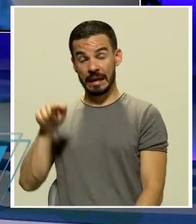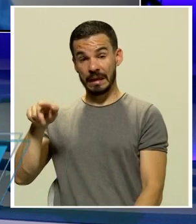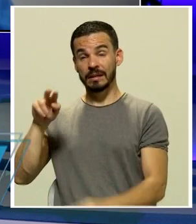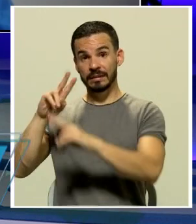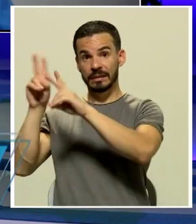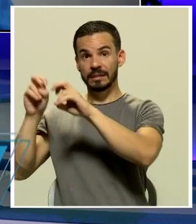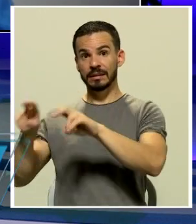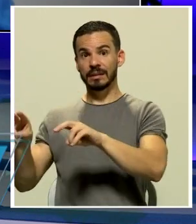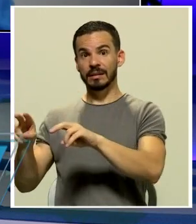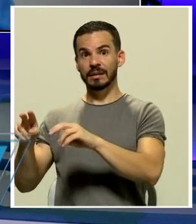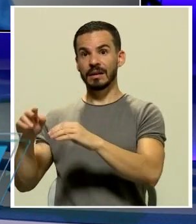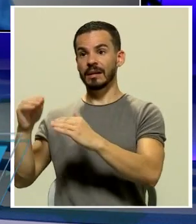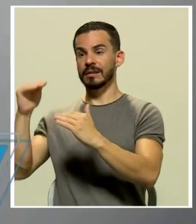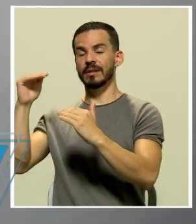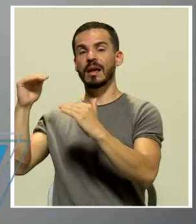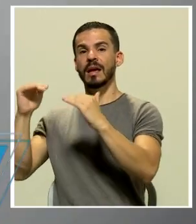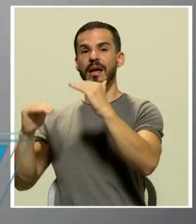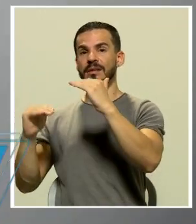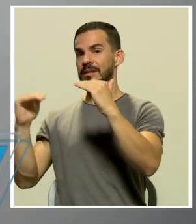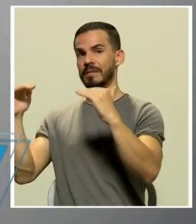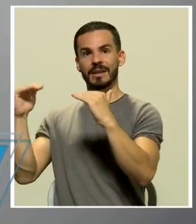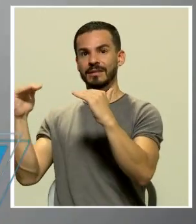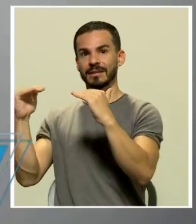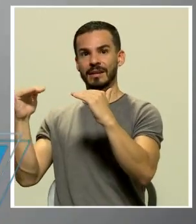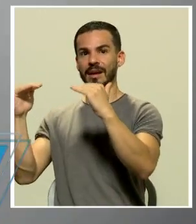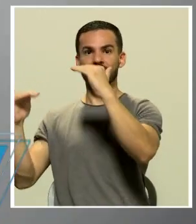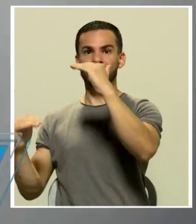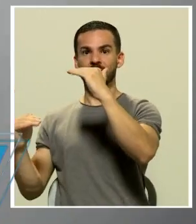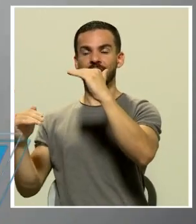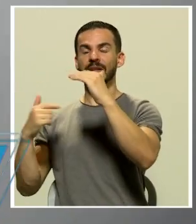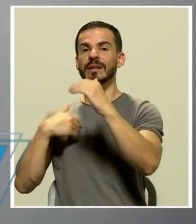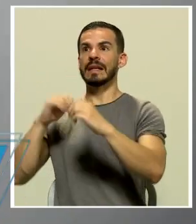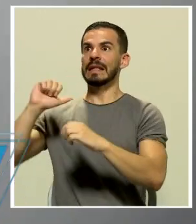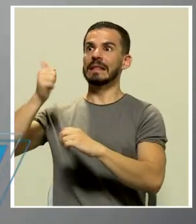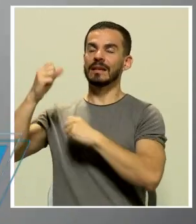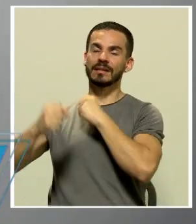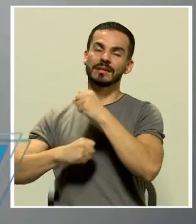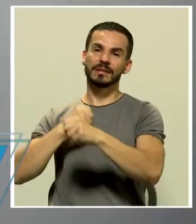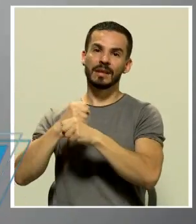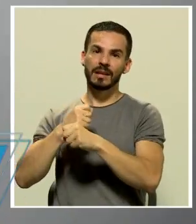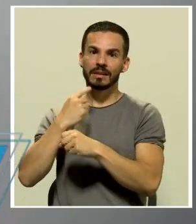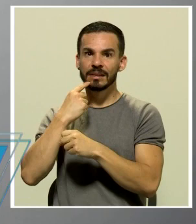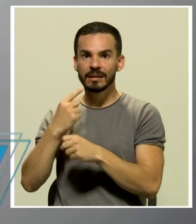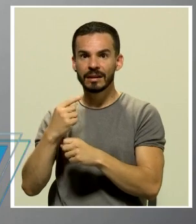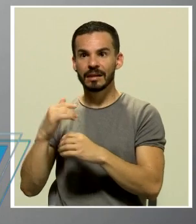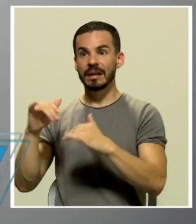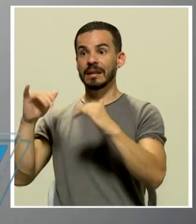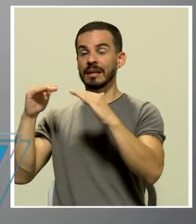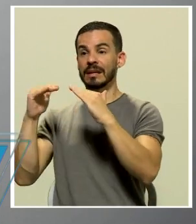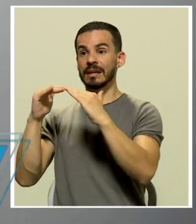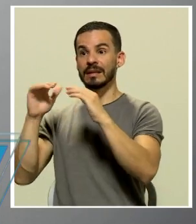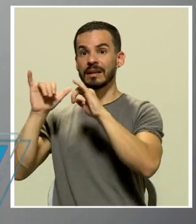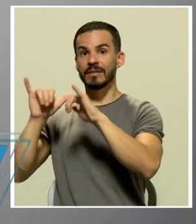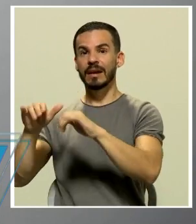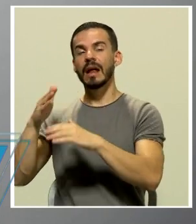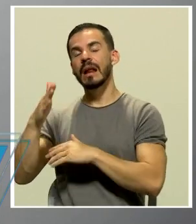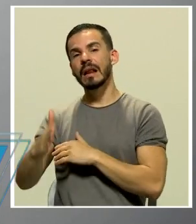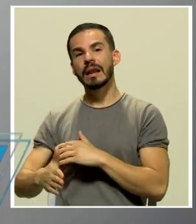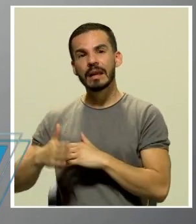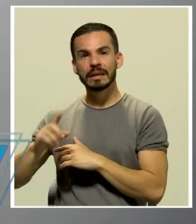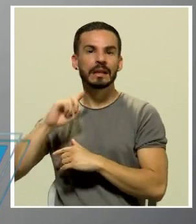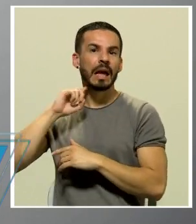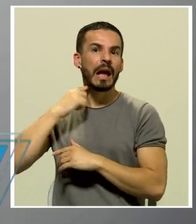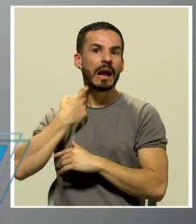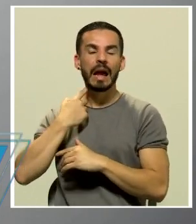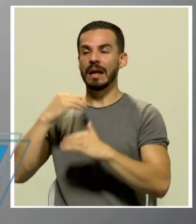Internet es asimétrica. Nosotros decimos, tengo 10 años de estar diciendo que la Internet fija en Costa Rica es lenta, cara